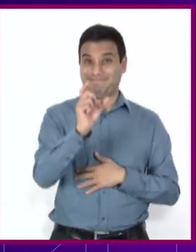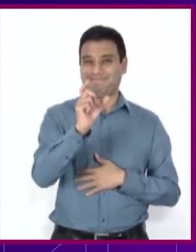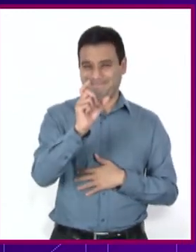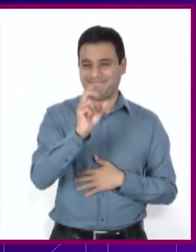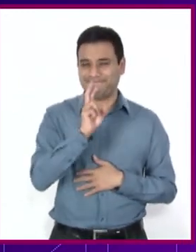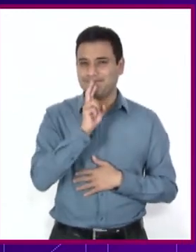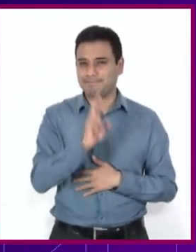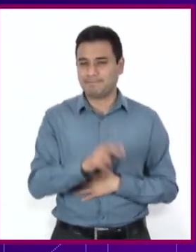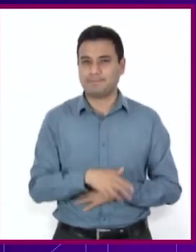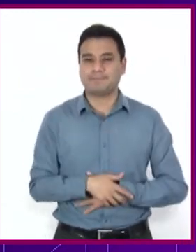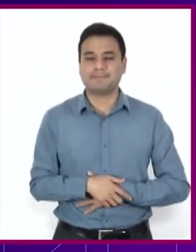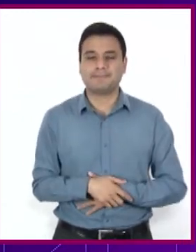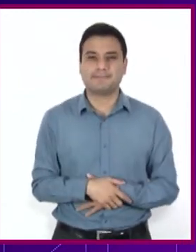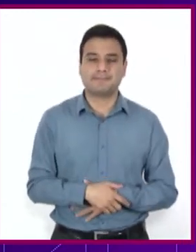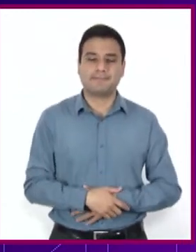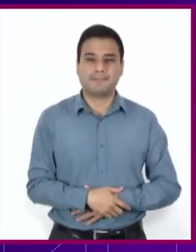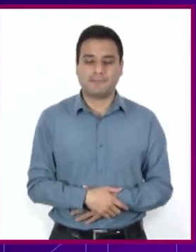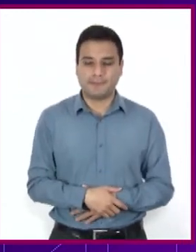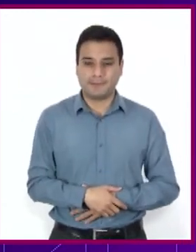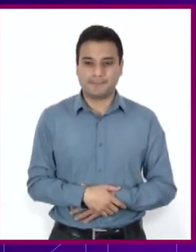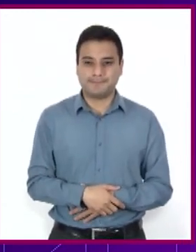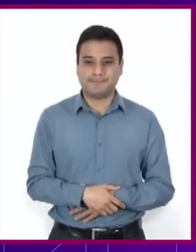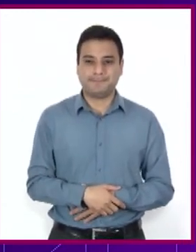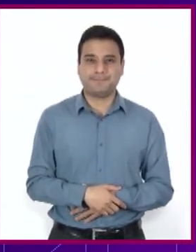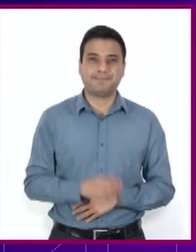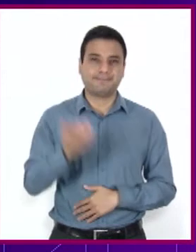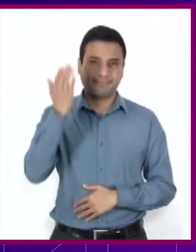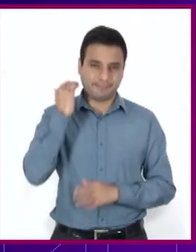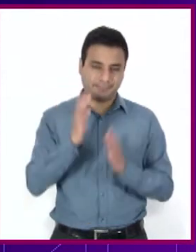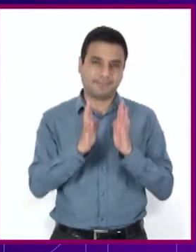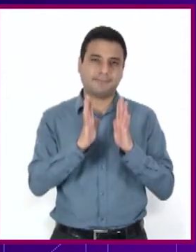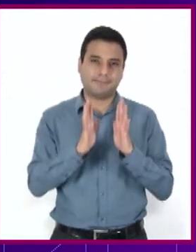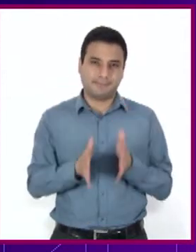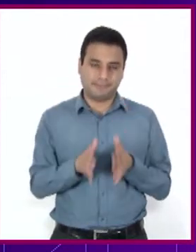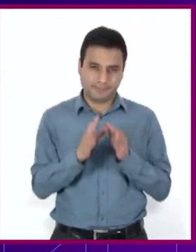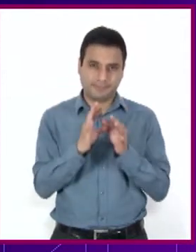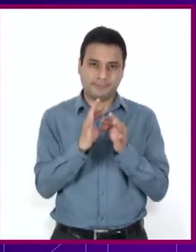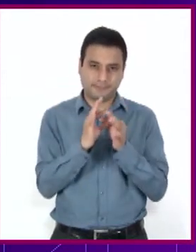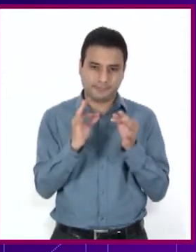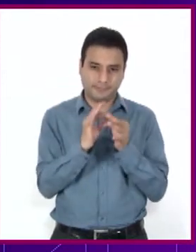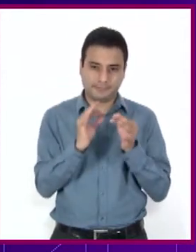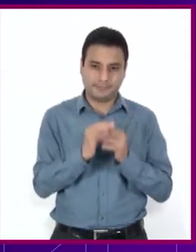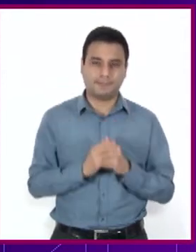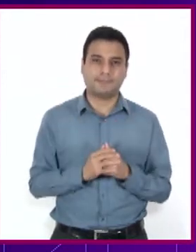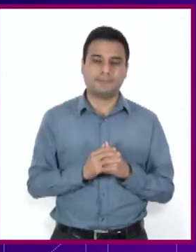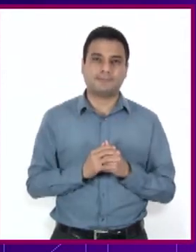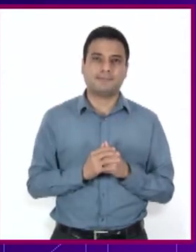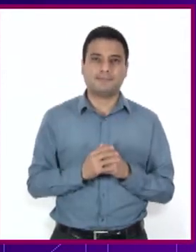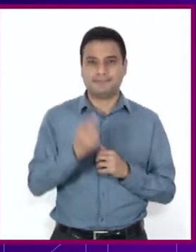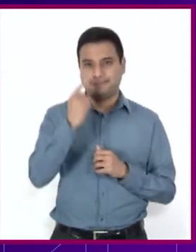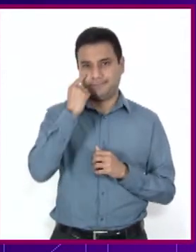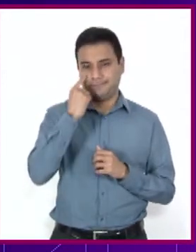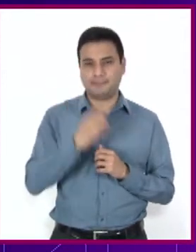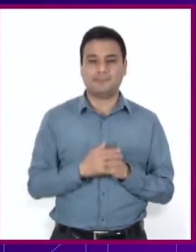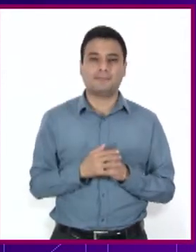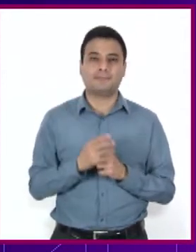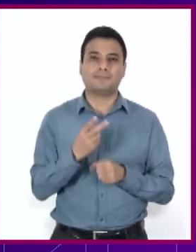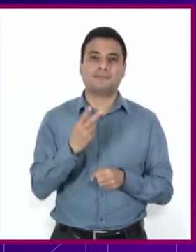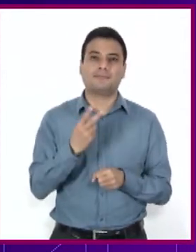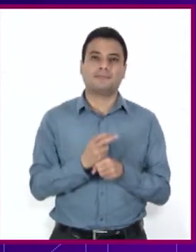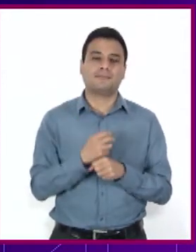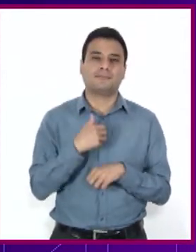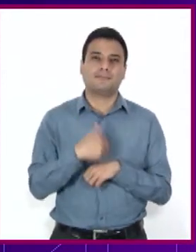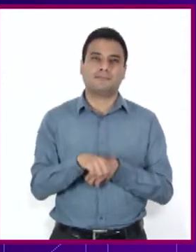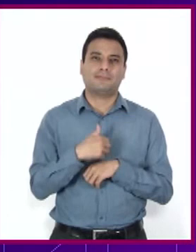obtenido. Como lo hemos estudiado, si dividimos un número de la segunda magnitud y entre